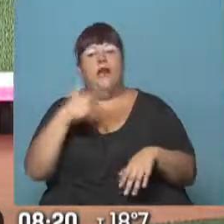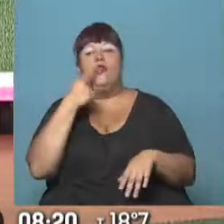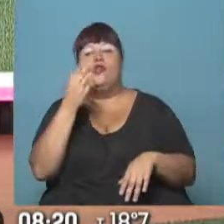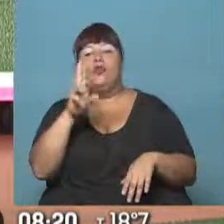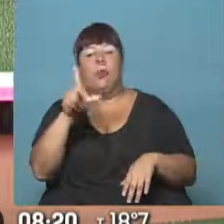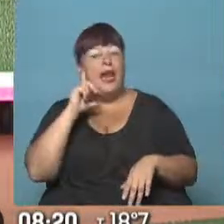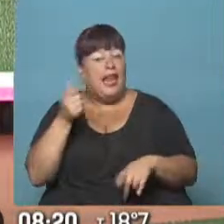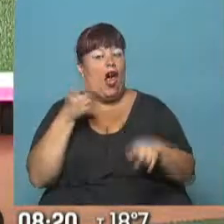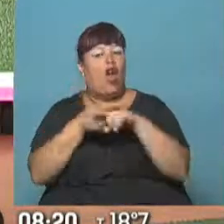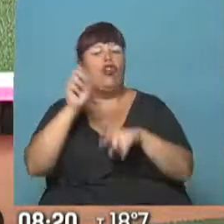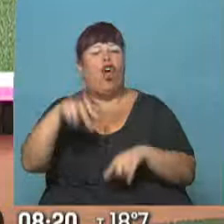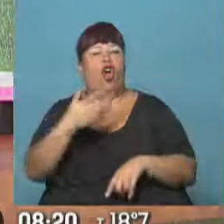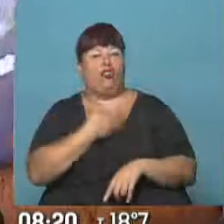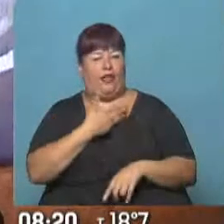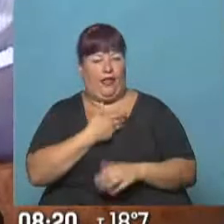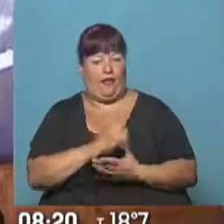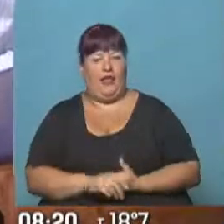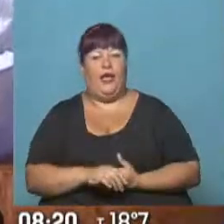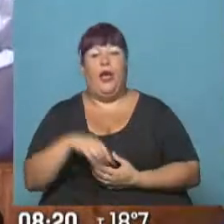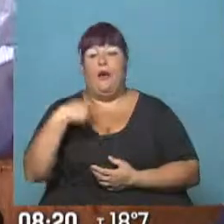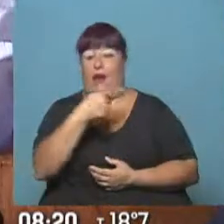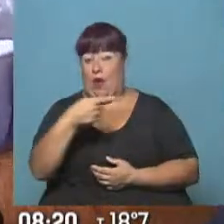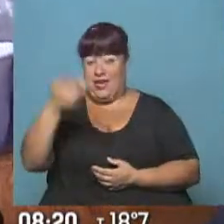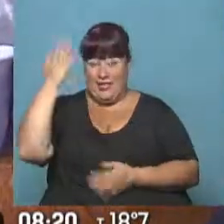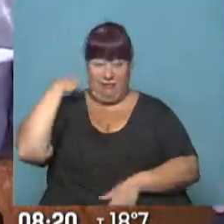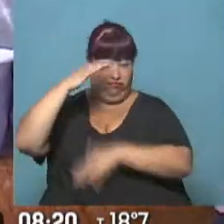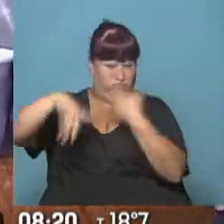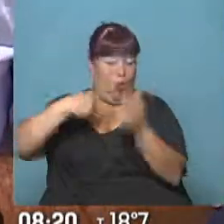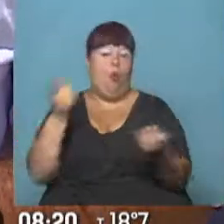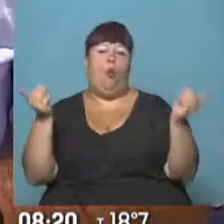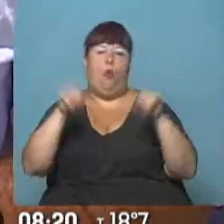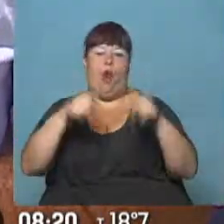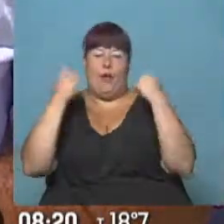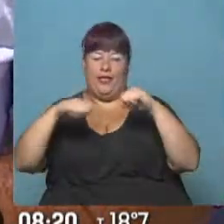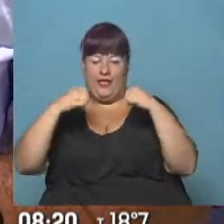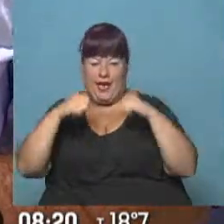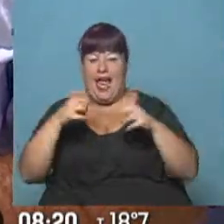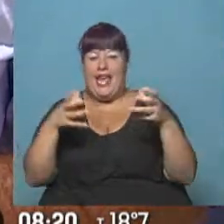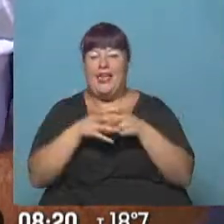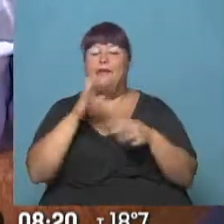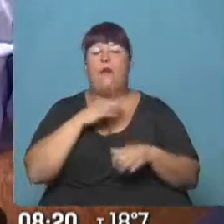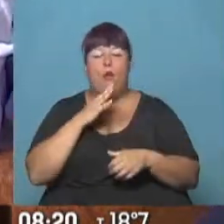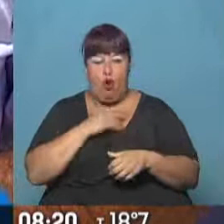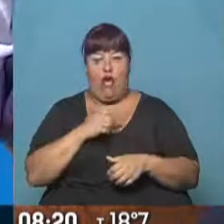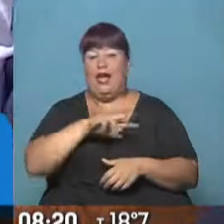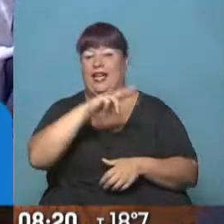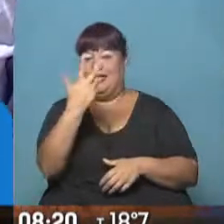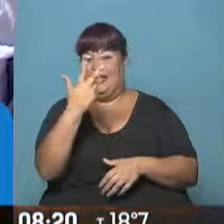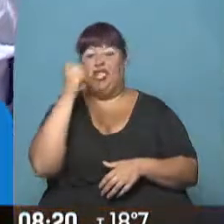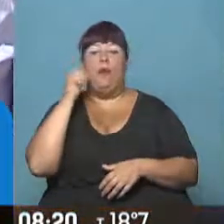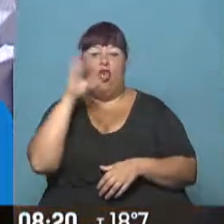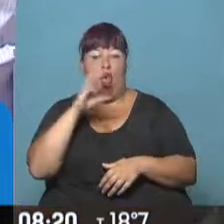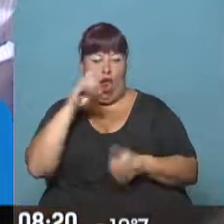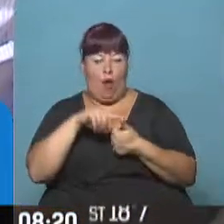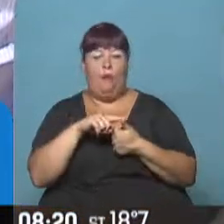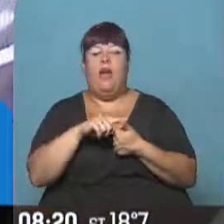Superliga ante Colón de Santa Fe. A una semana del escándalo se reintegraron a los entrenamientos del primer equipo de Boca los tres colombianos.